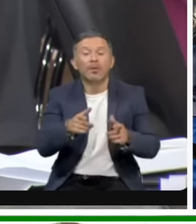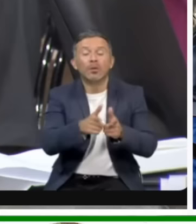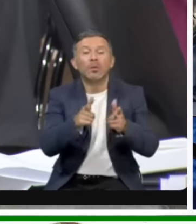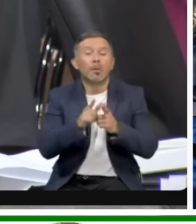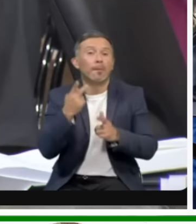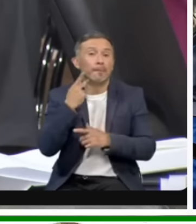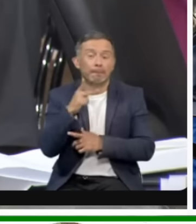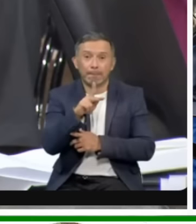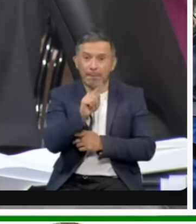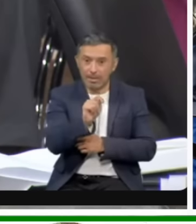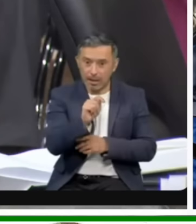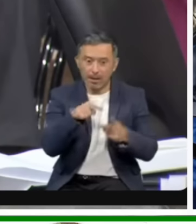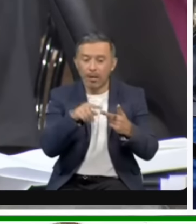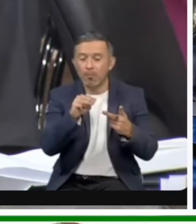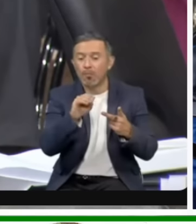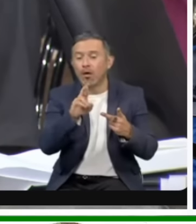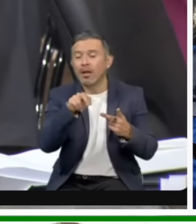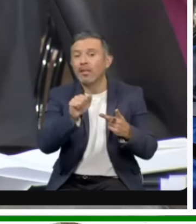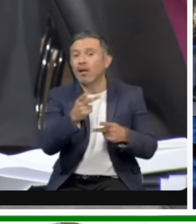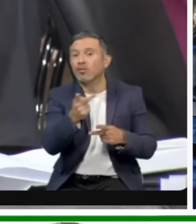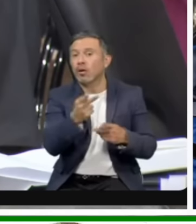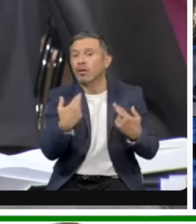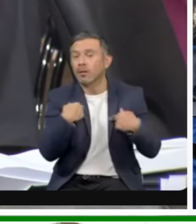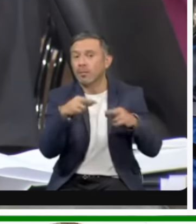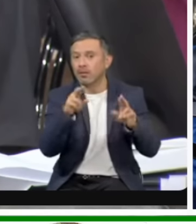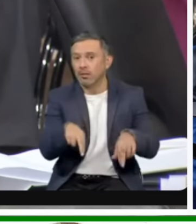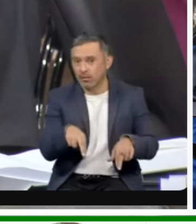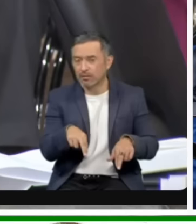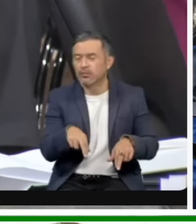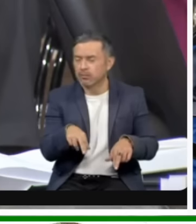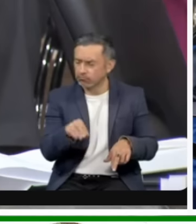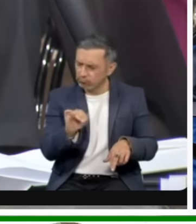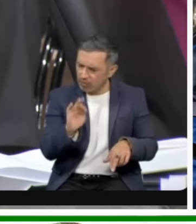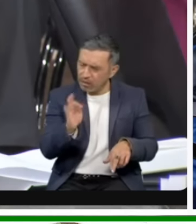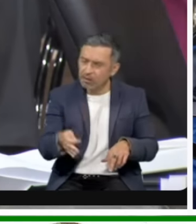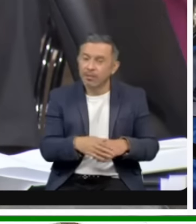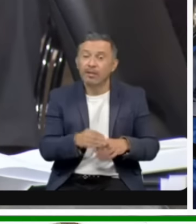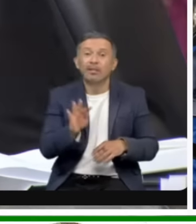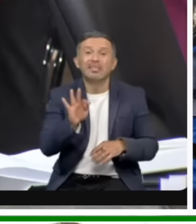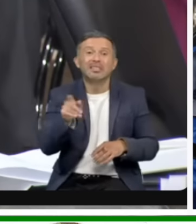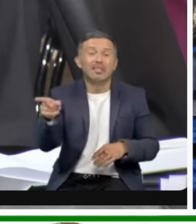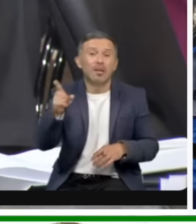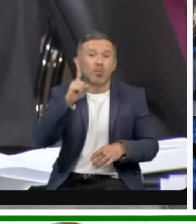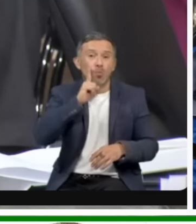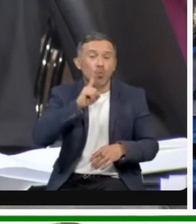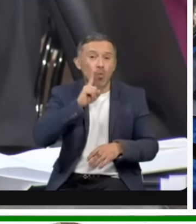morena estén dispuestos a valorar en el caso de que la directora